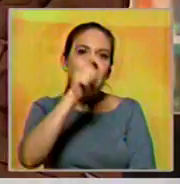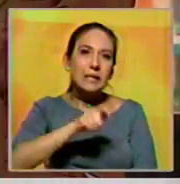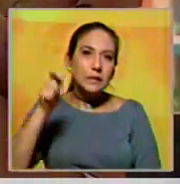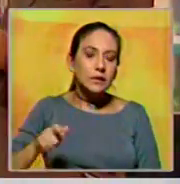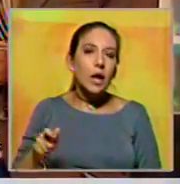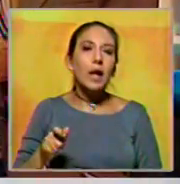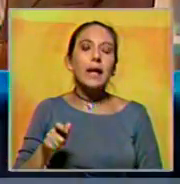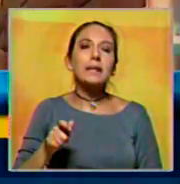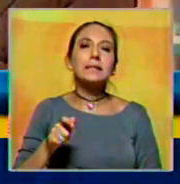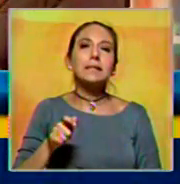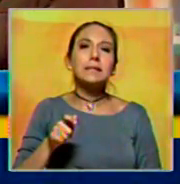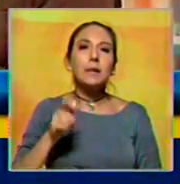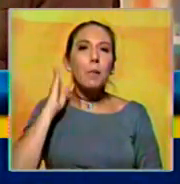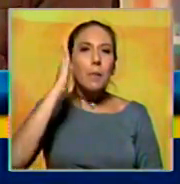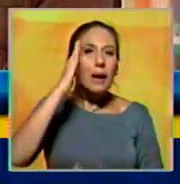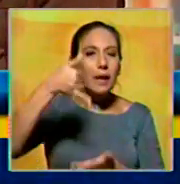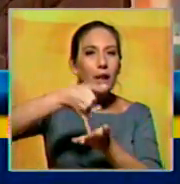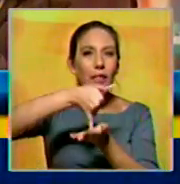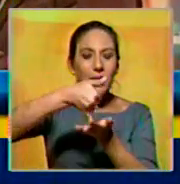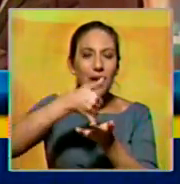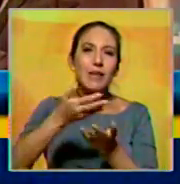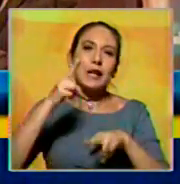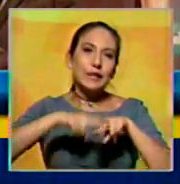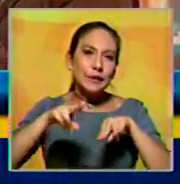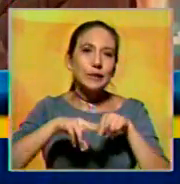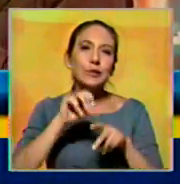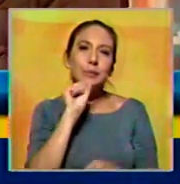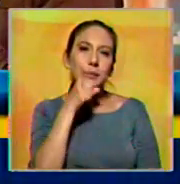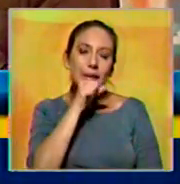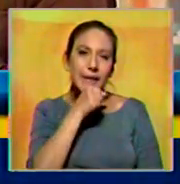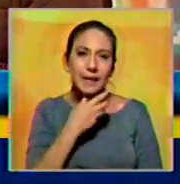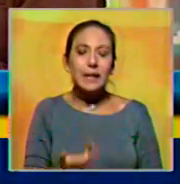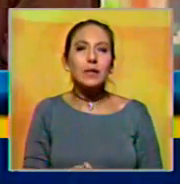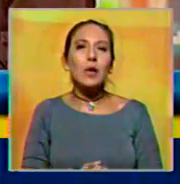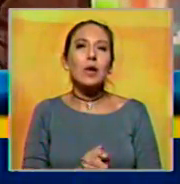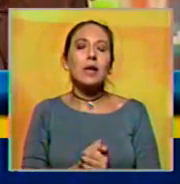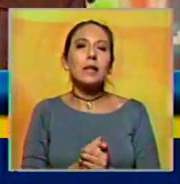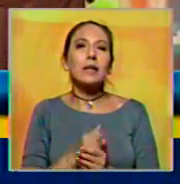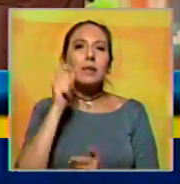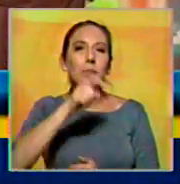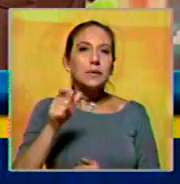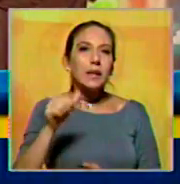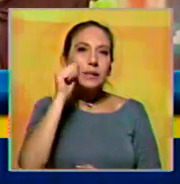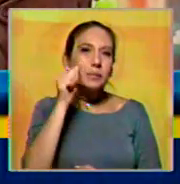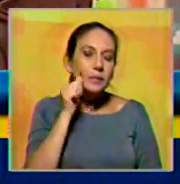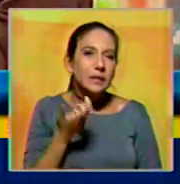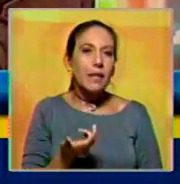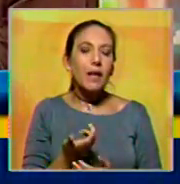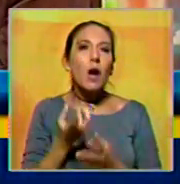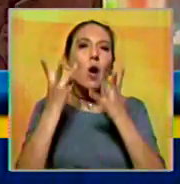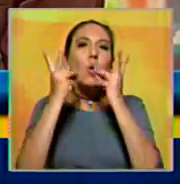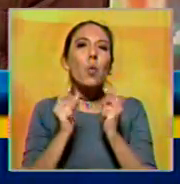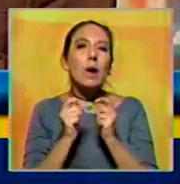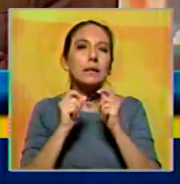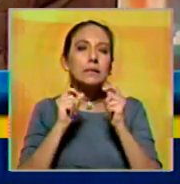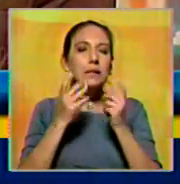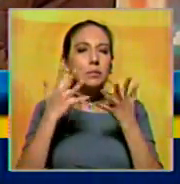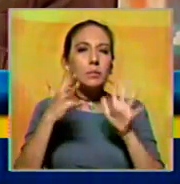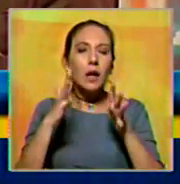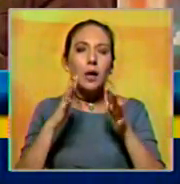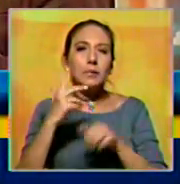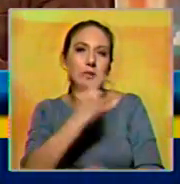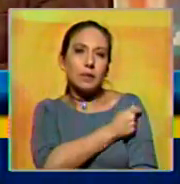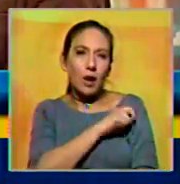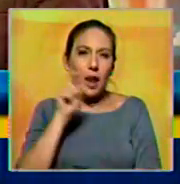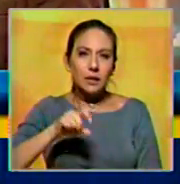Entendemos que son los niños, las personas embarazadas y las personas de la tercera edad. ¿Cuántas vacunas se necesitan para cubrir esa